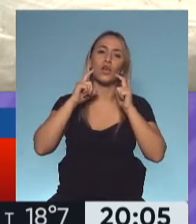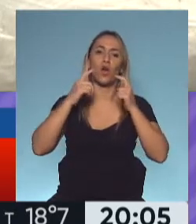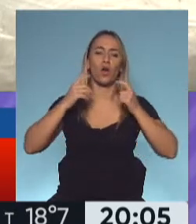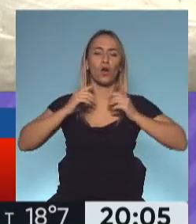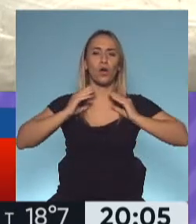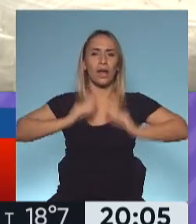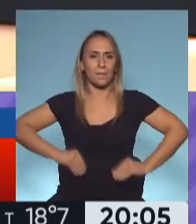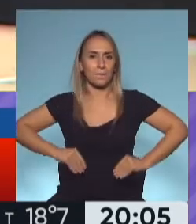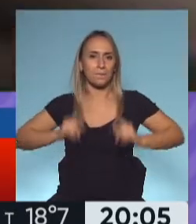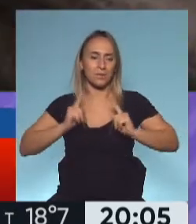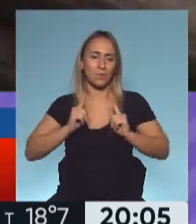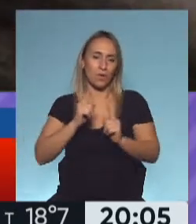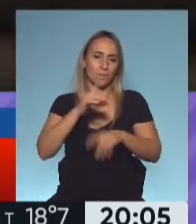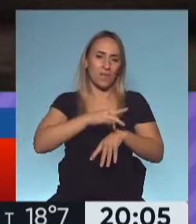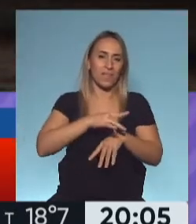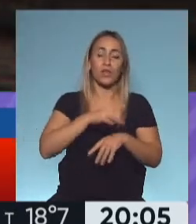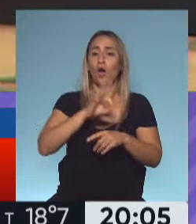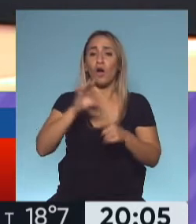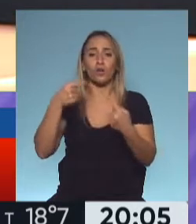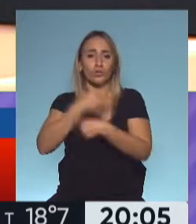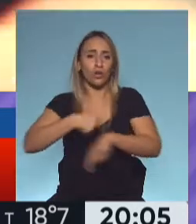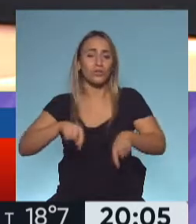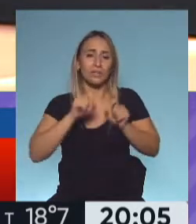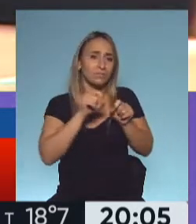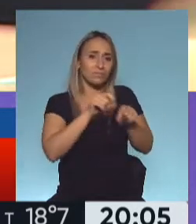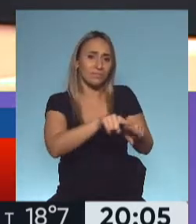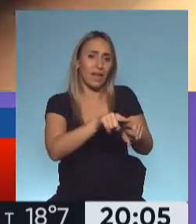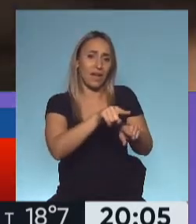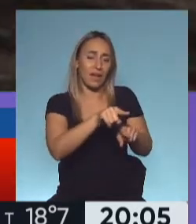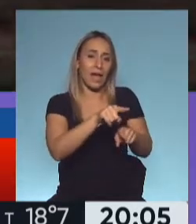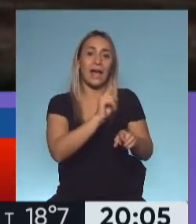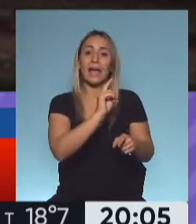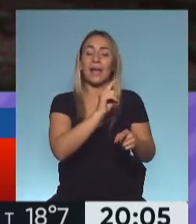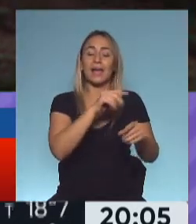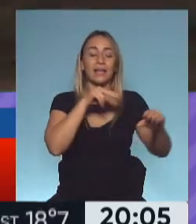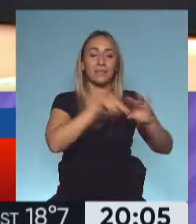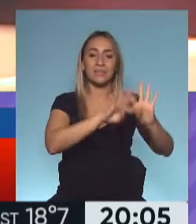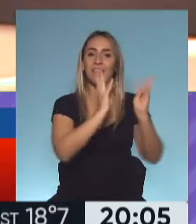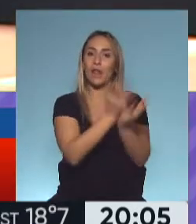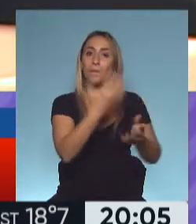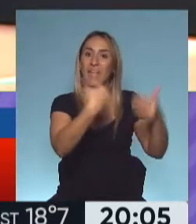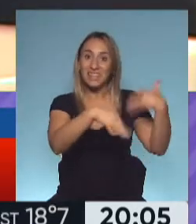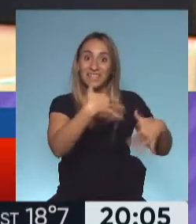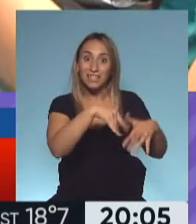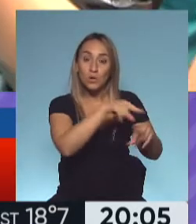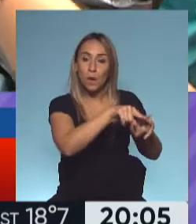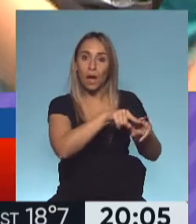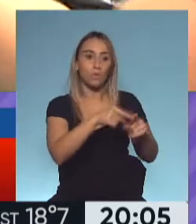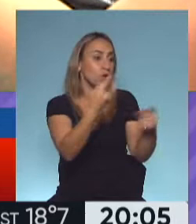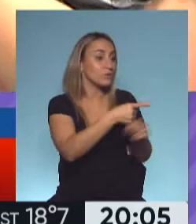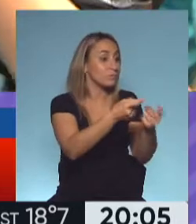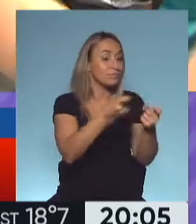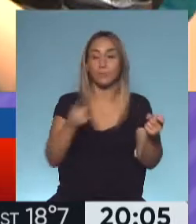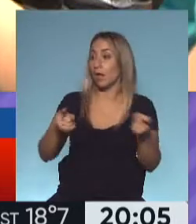que ver con los equipamientos y los insumos vinculados a las terapias, a las unidades de terapia intensiva. Y hay casos que son, por